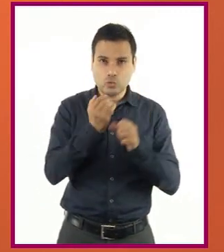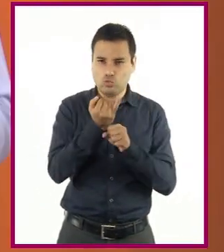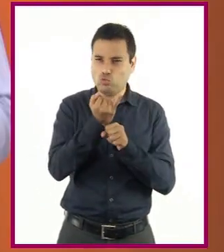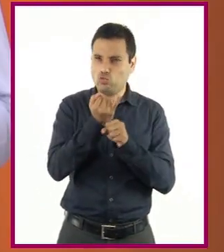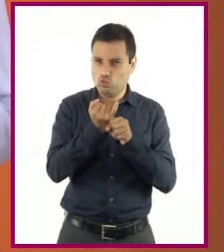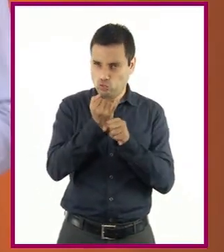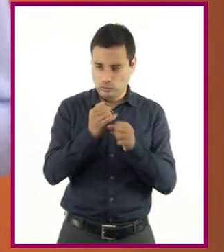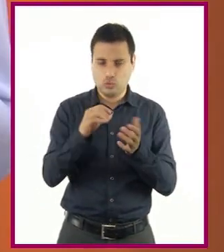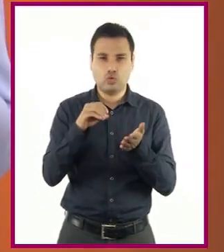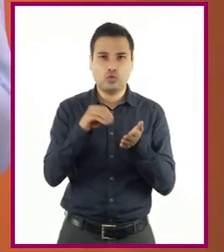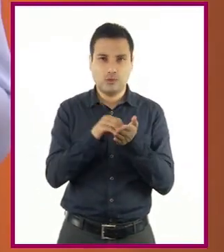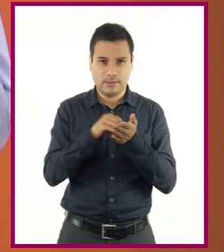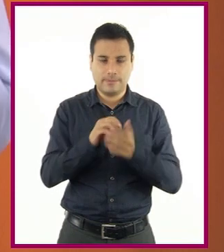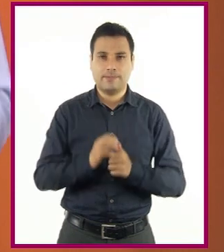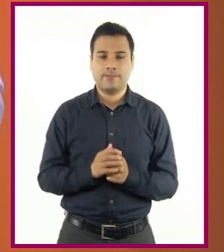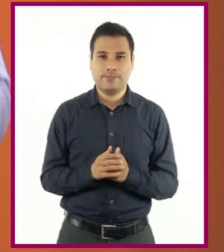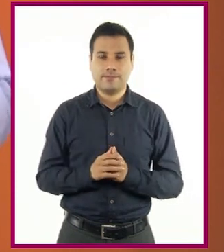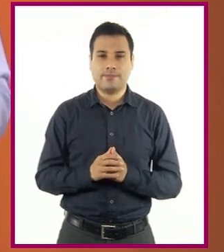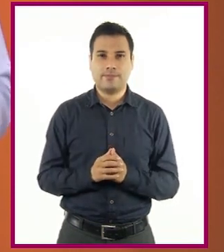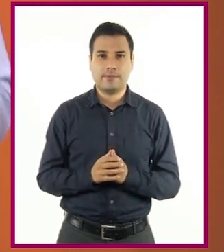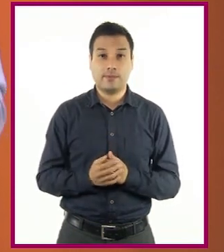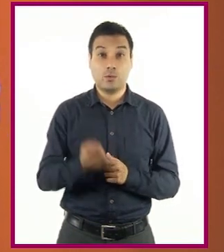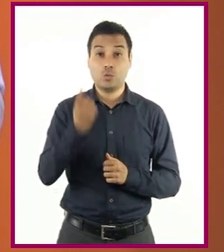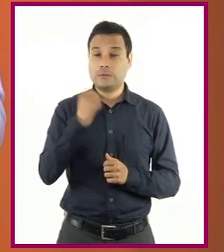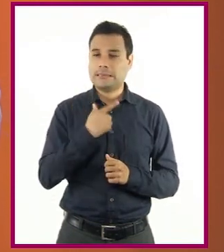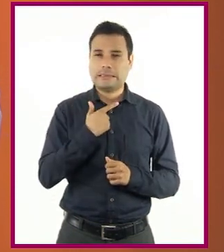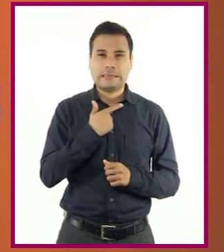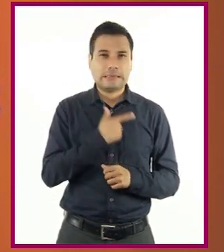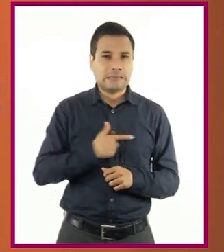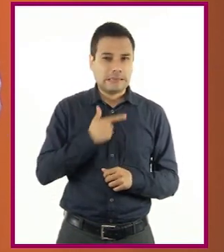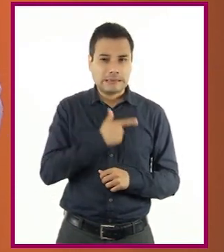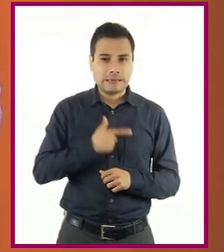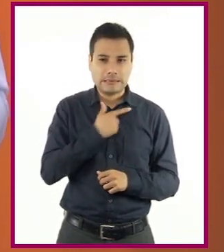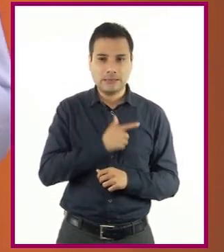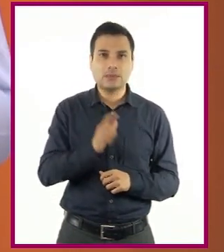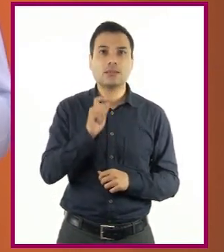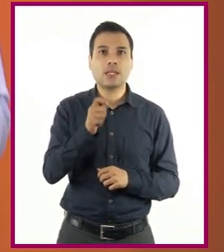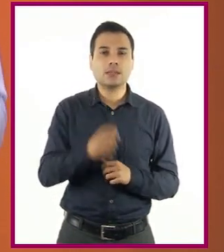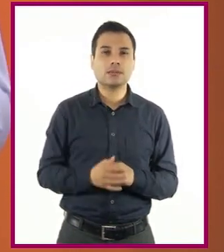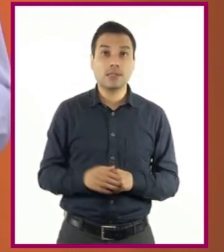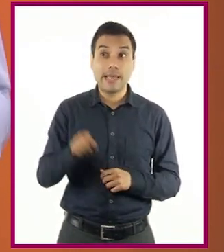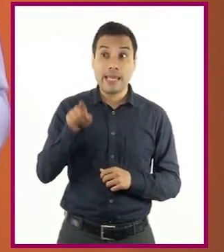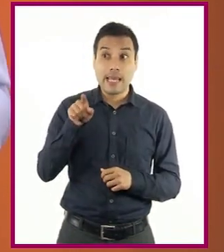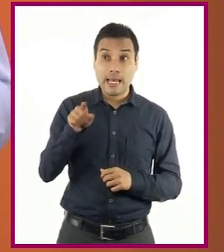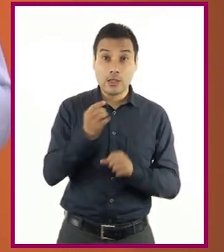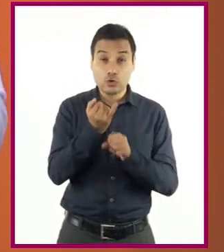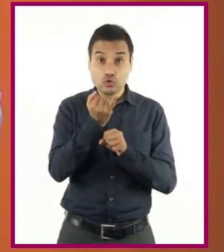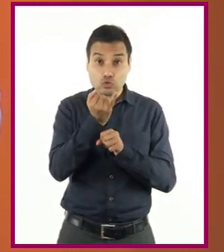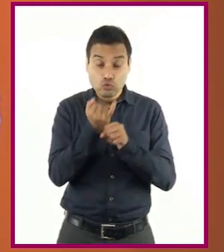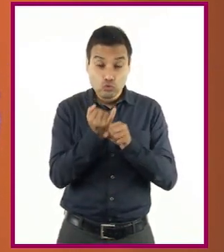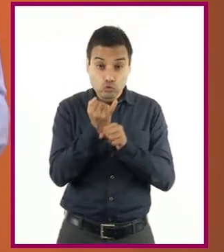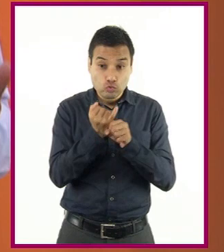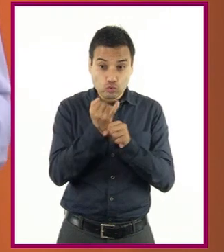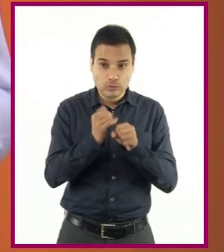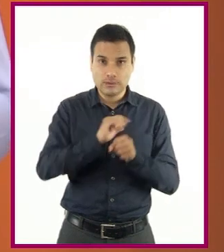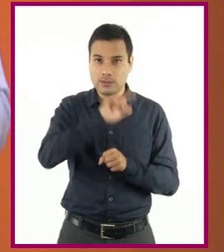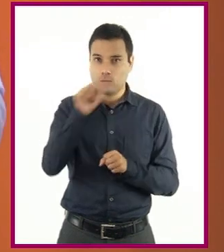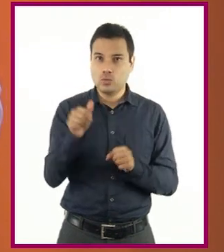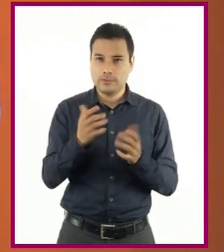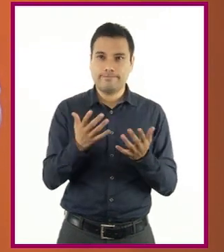respecto. Pero lo que más me sorprende de su trabajo es que contribuyó a cambiar la perspectiva de